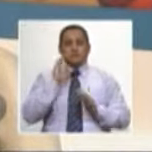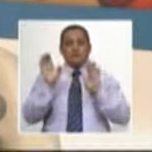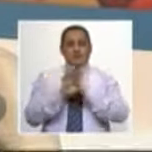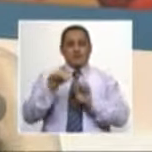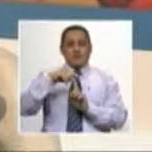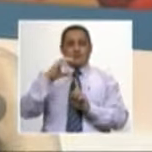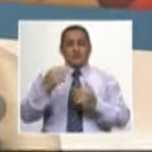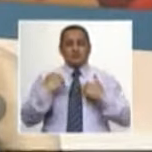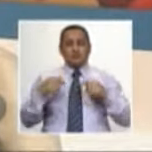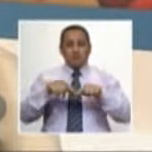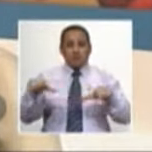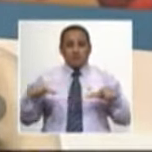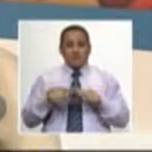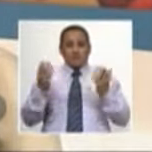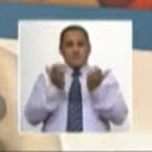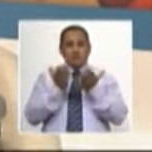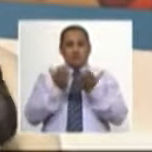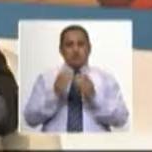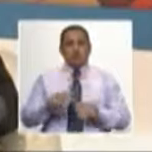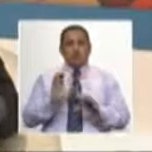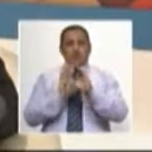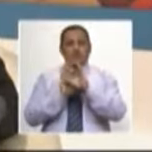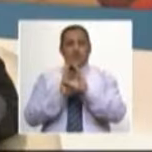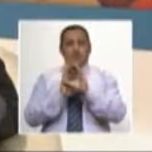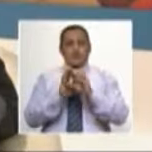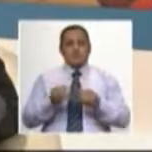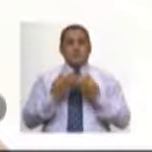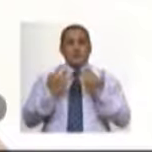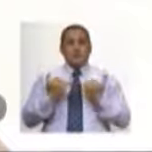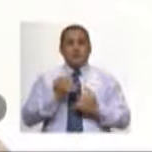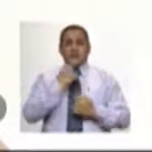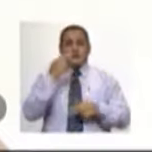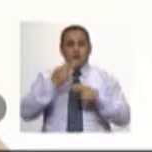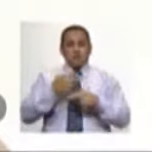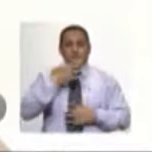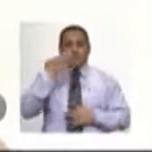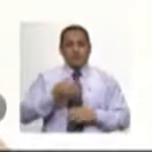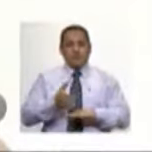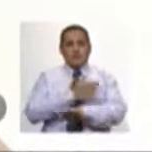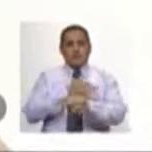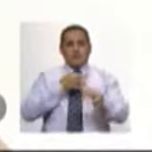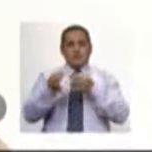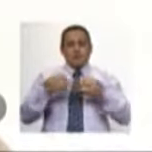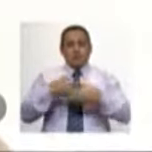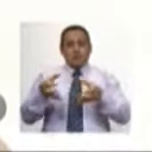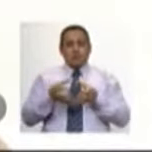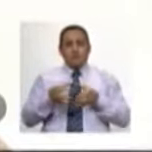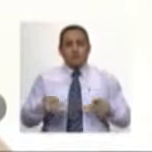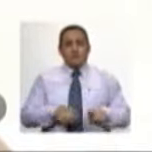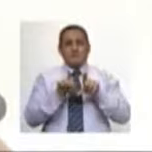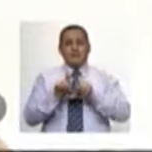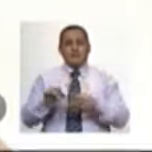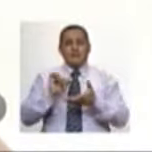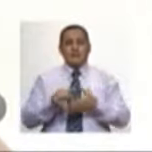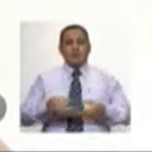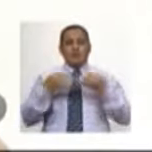tiene además un centro de estudios constitucionales, Felipe. Sí, es el nombre efectivamente el que tú has mencionado, es un órgano que